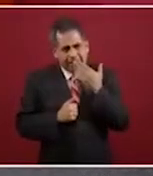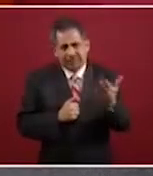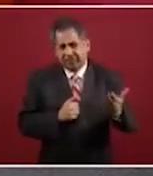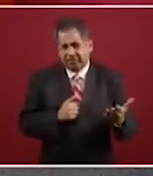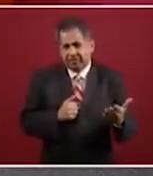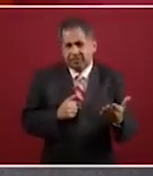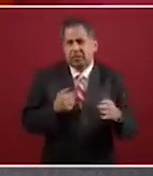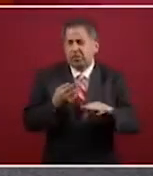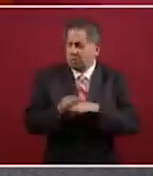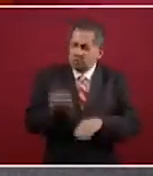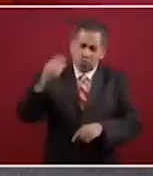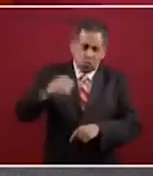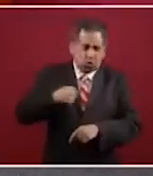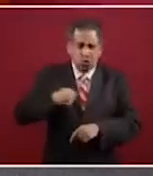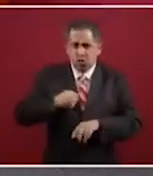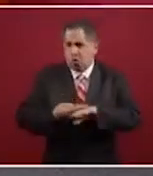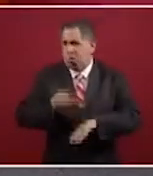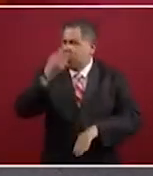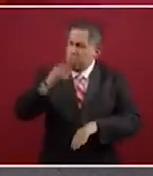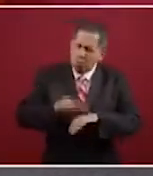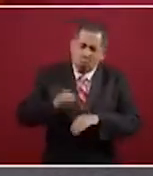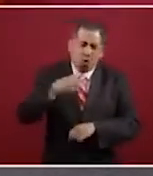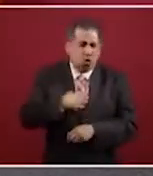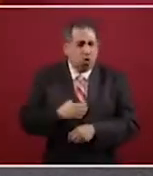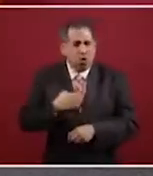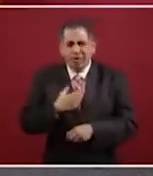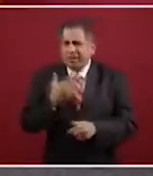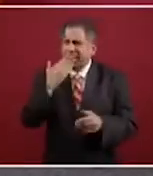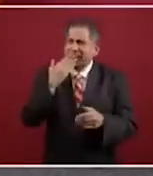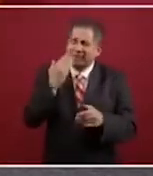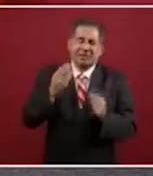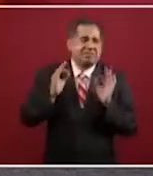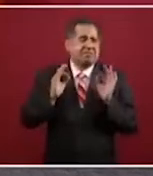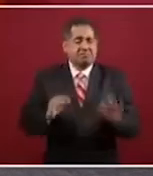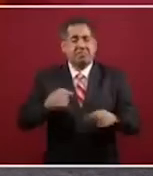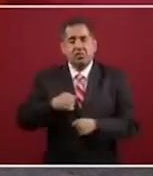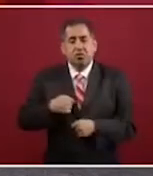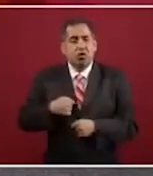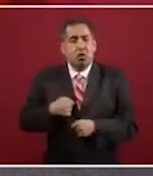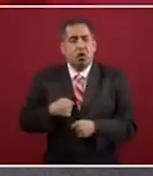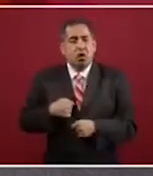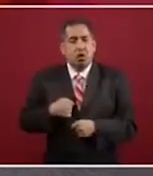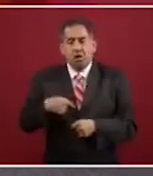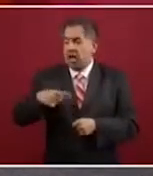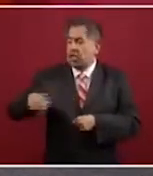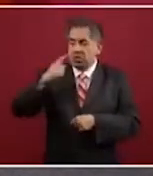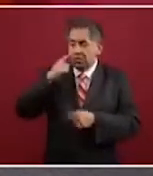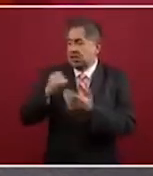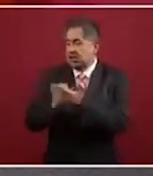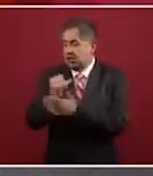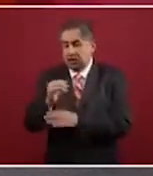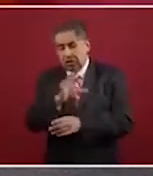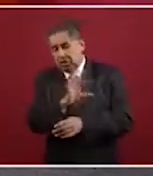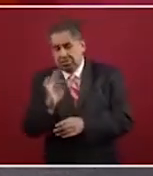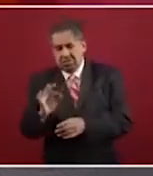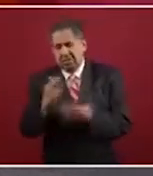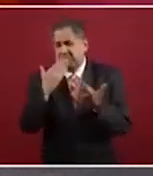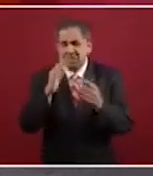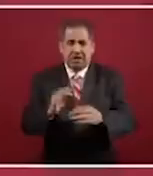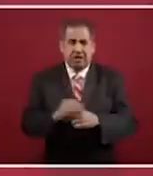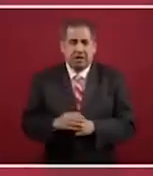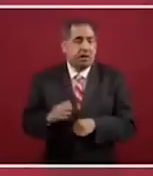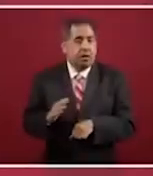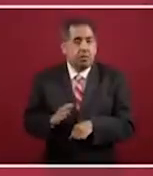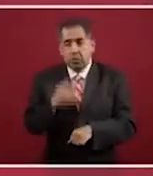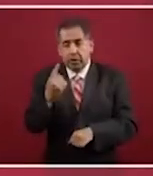muy contento muy satisfecho con que se haya tomado esa decisión por